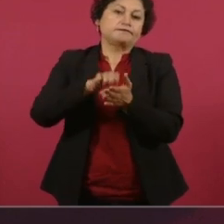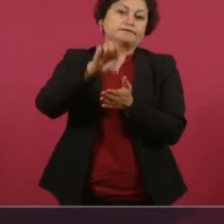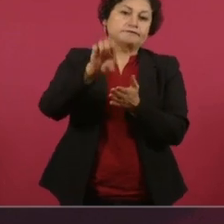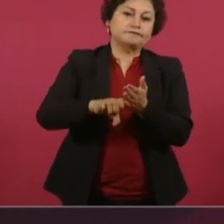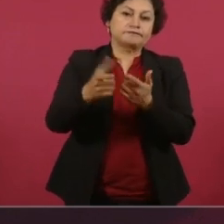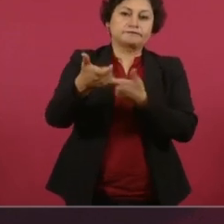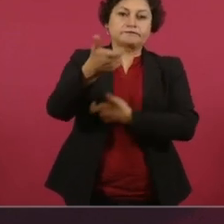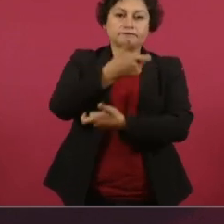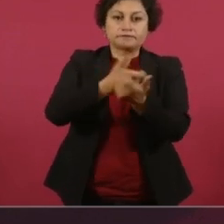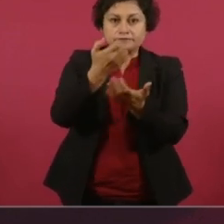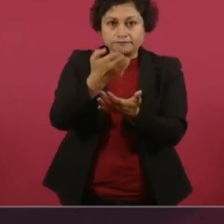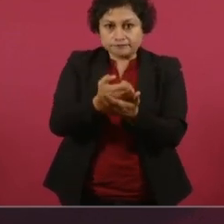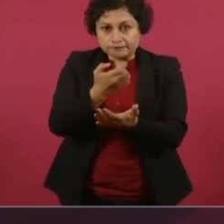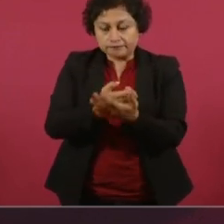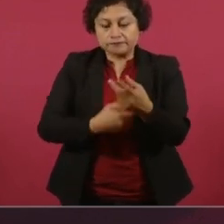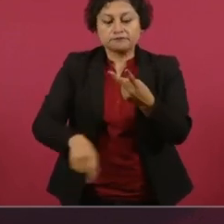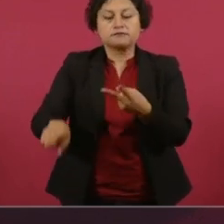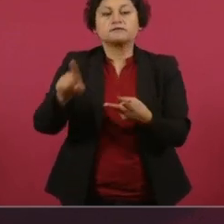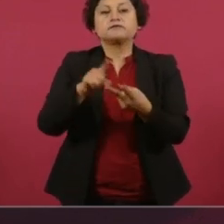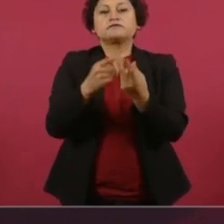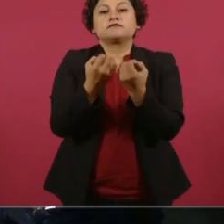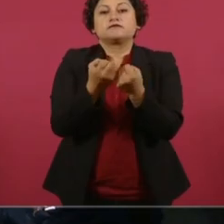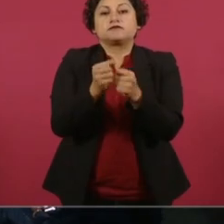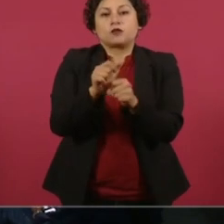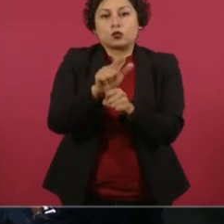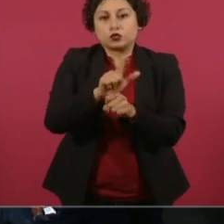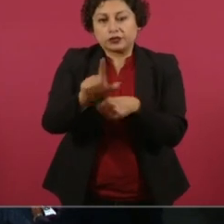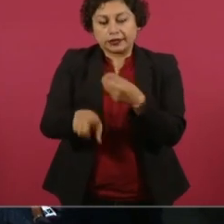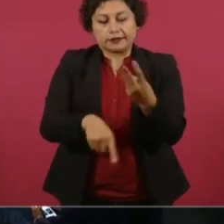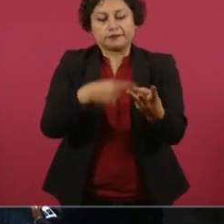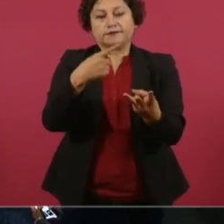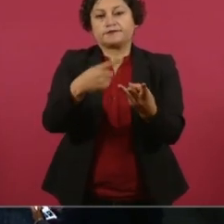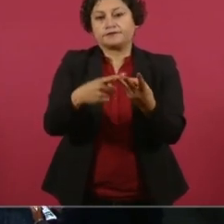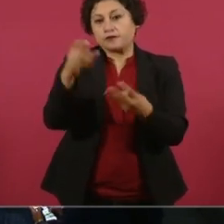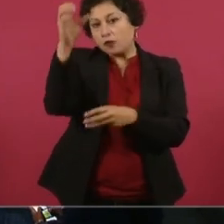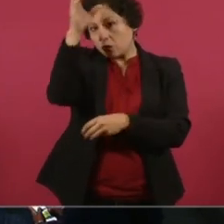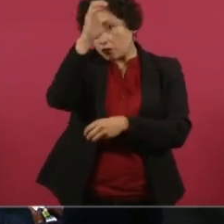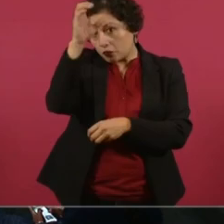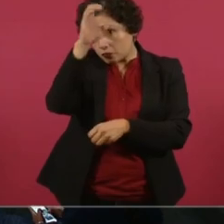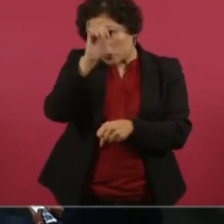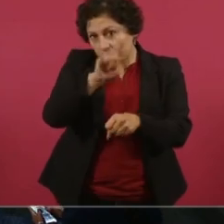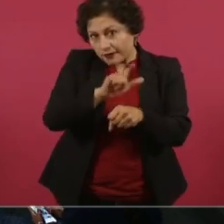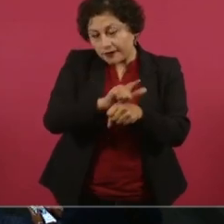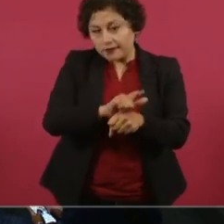económico, lo social, lo cultural,